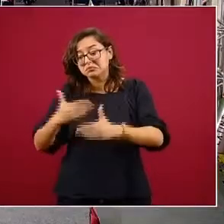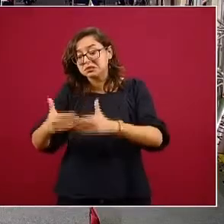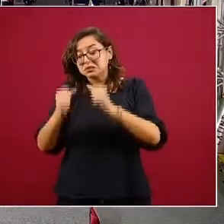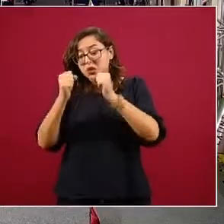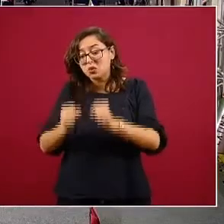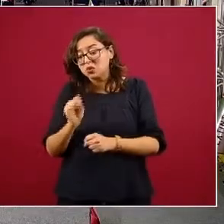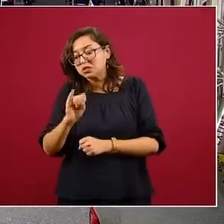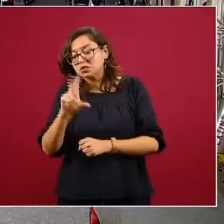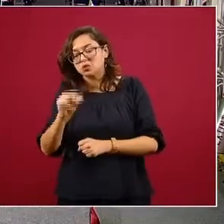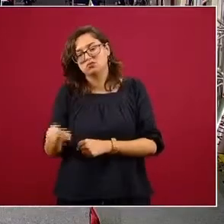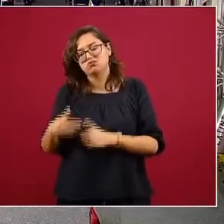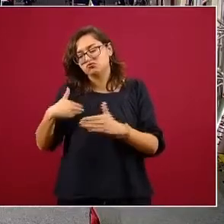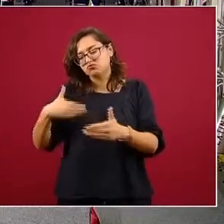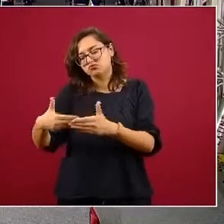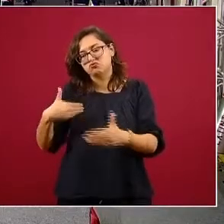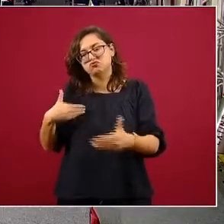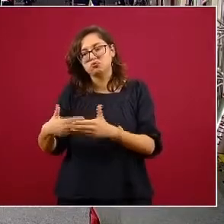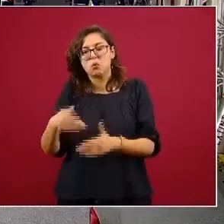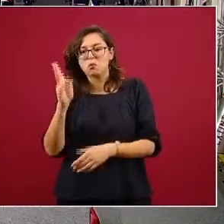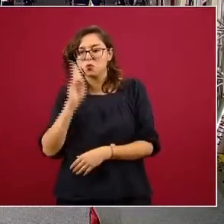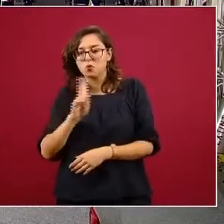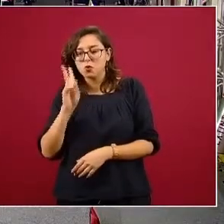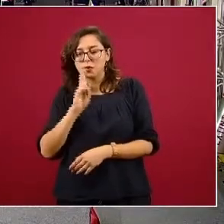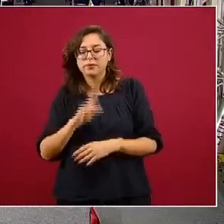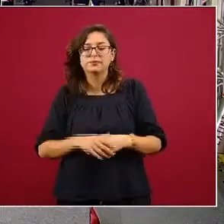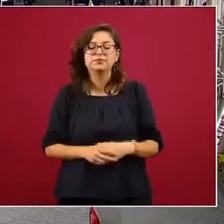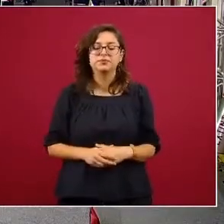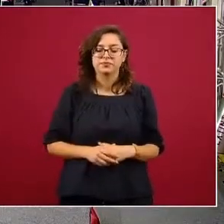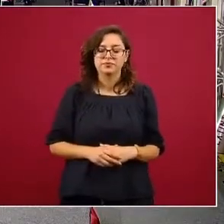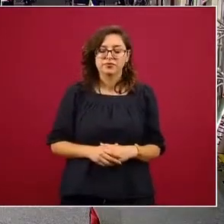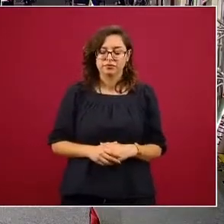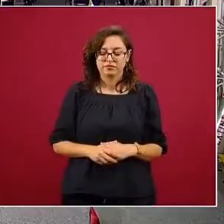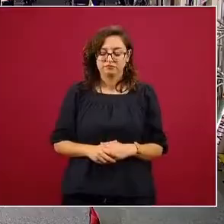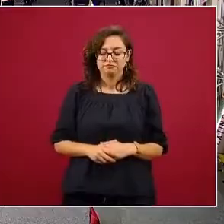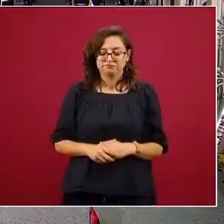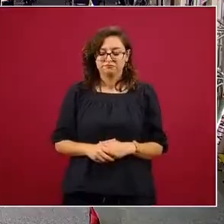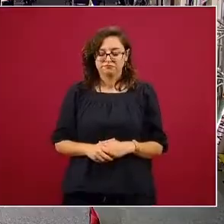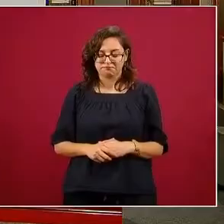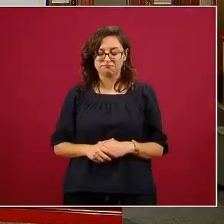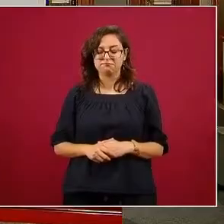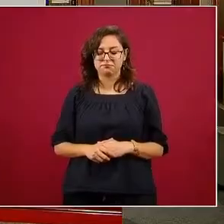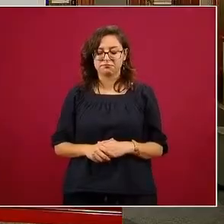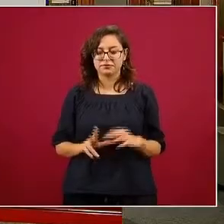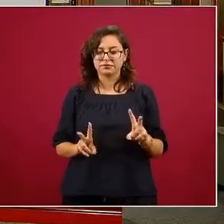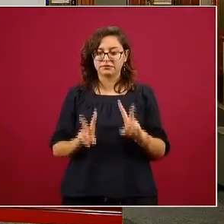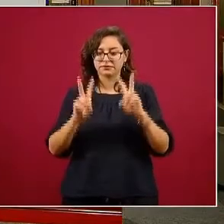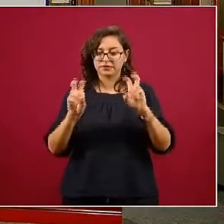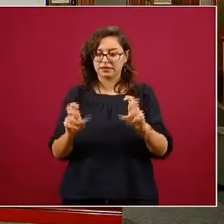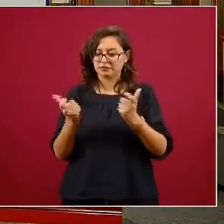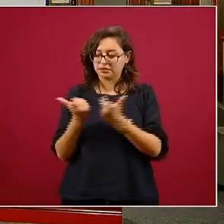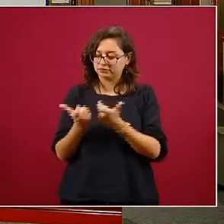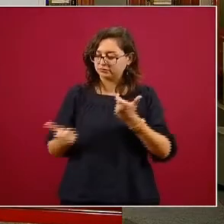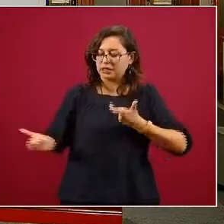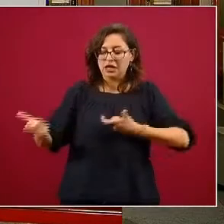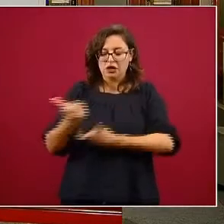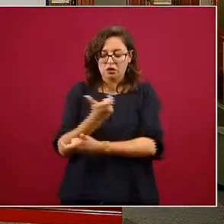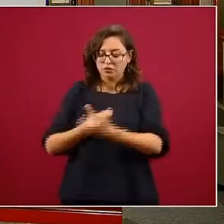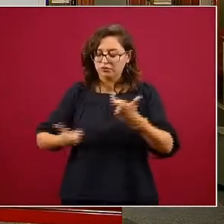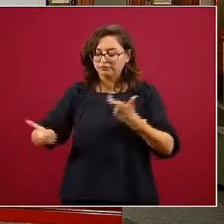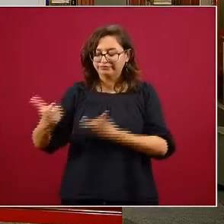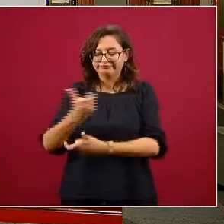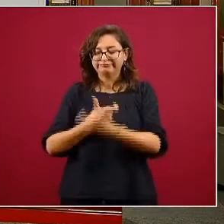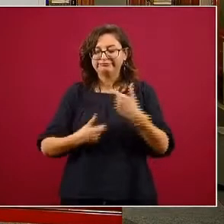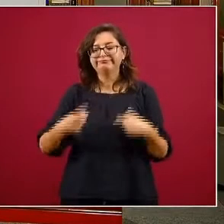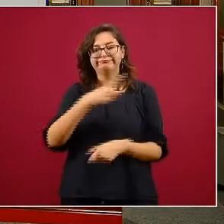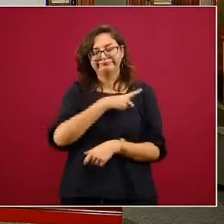Gracias, doctor Trejo. Y sobre el tema de recuperación económica, lo voy a agregar a la misma conversación que estábamos teniendo,